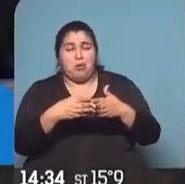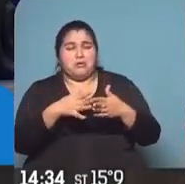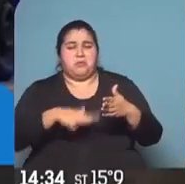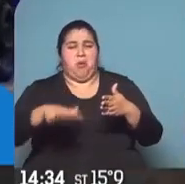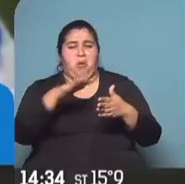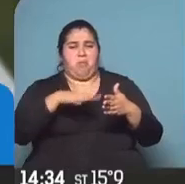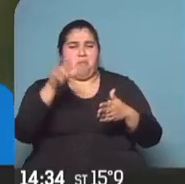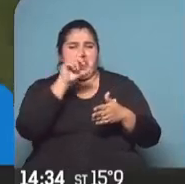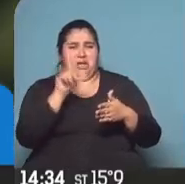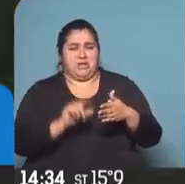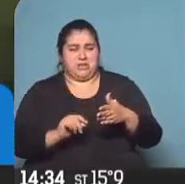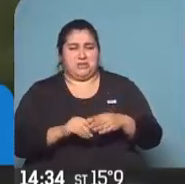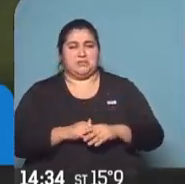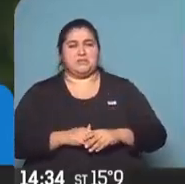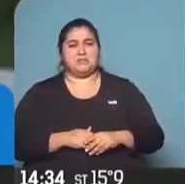argentino